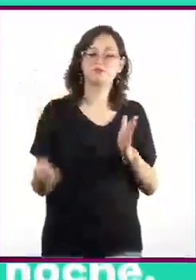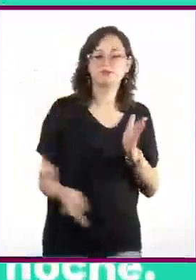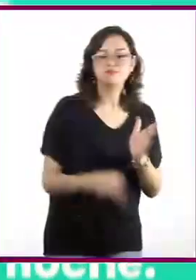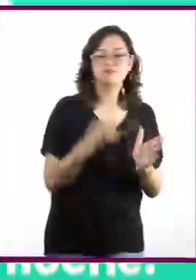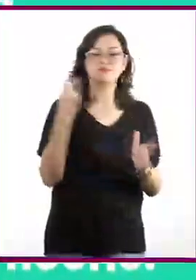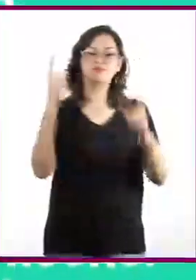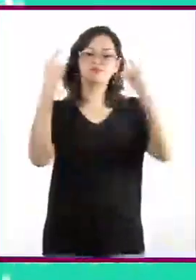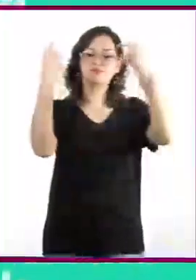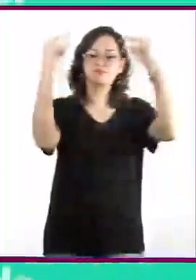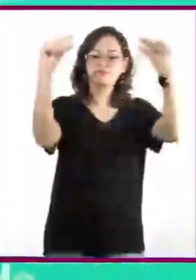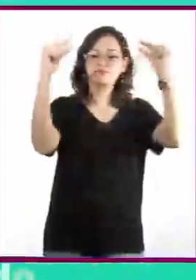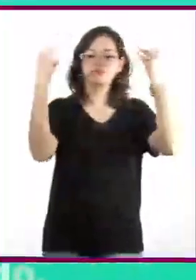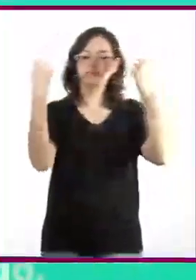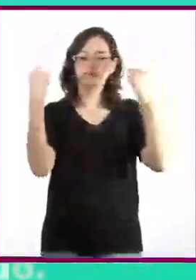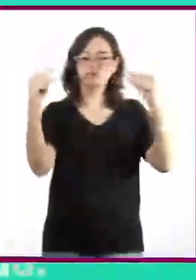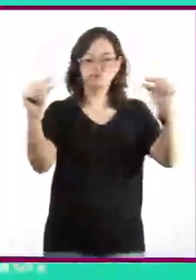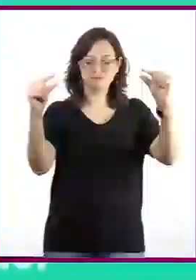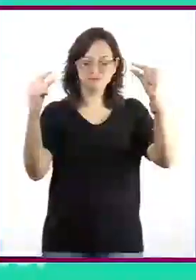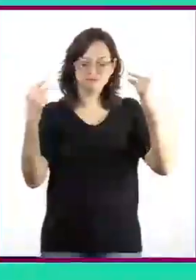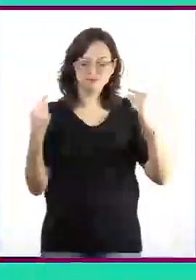noche.